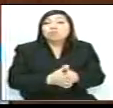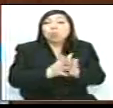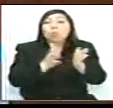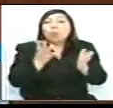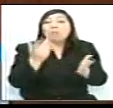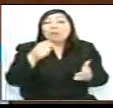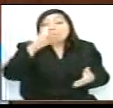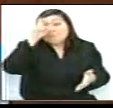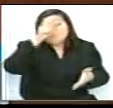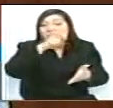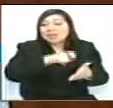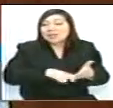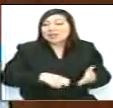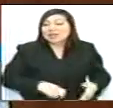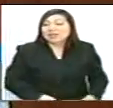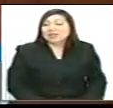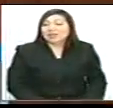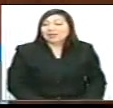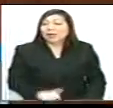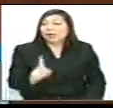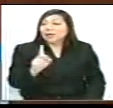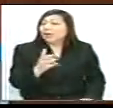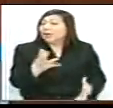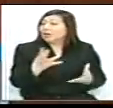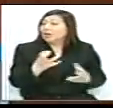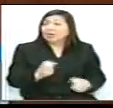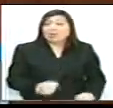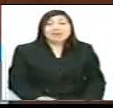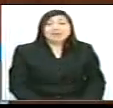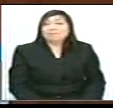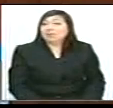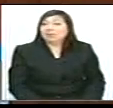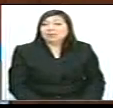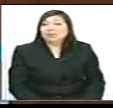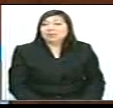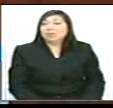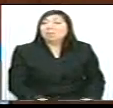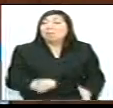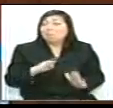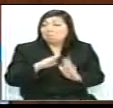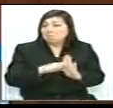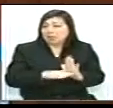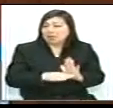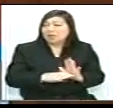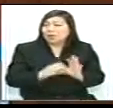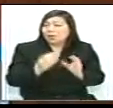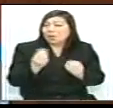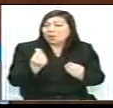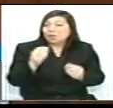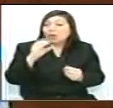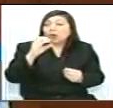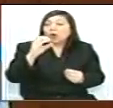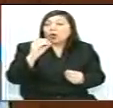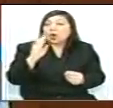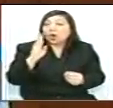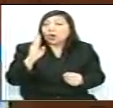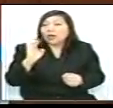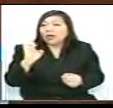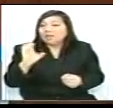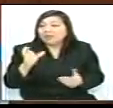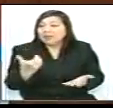minería. No, no queremos que haya menos pobres. ¿O no es cierto que en ese